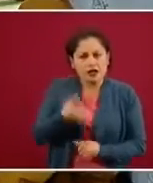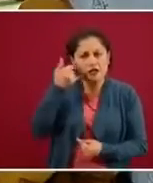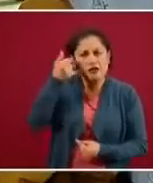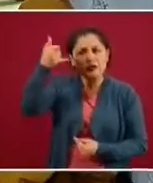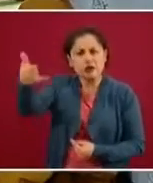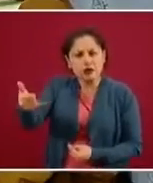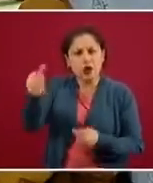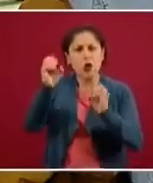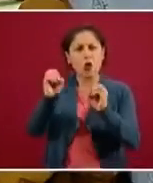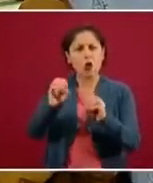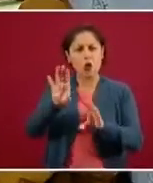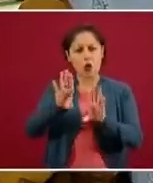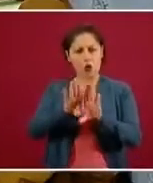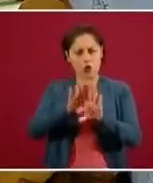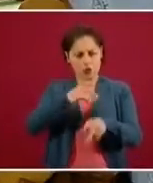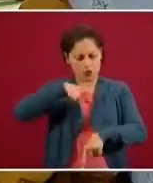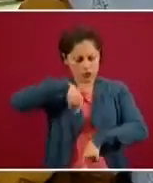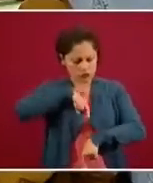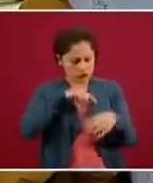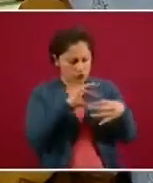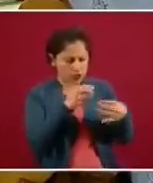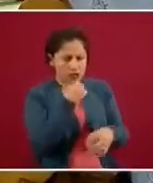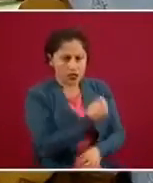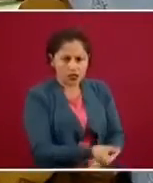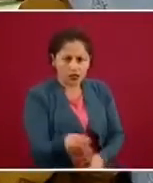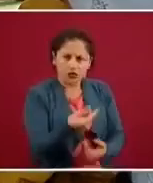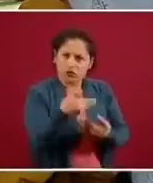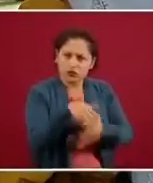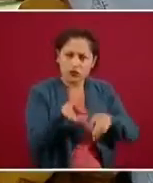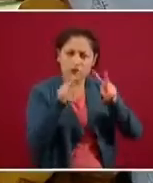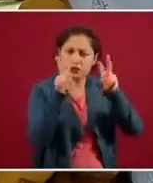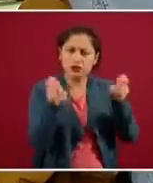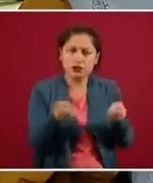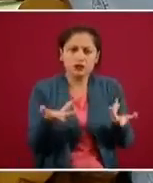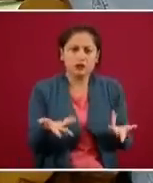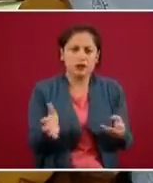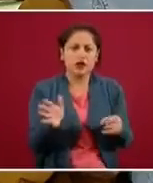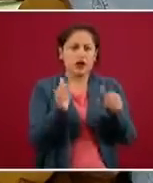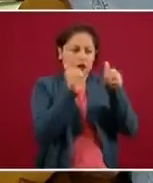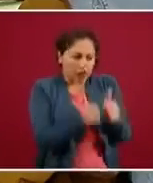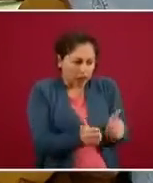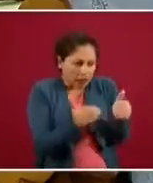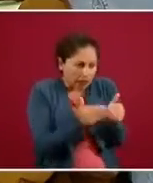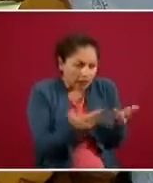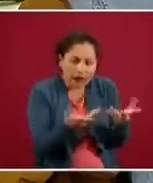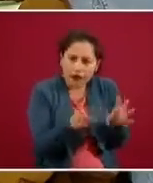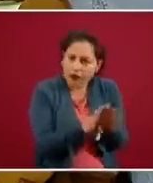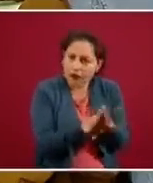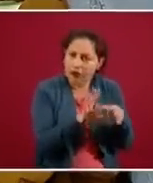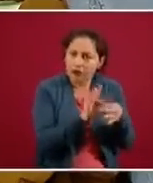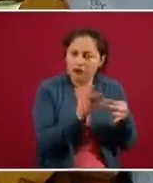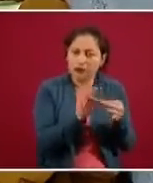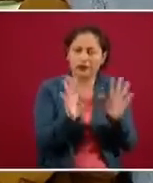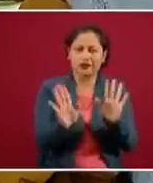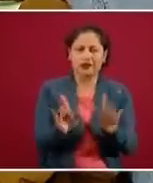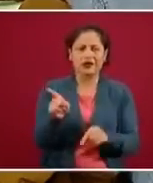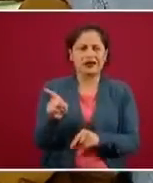lo que está ocurriendo, por qué tienen que estar encerrados, porque un poco lo que se dijo